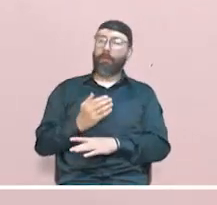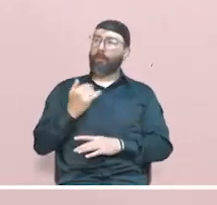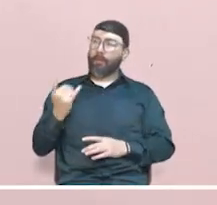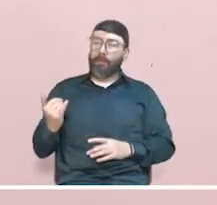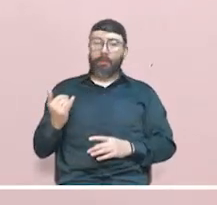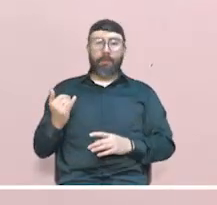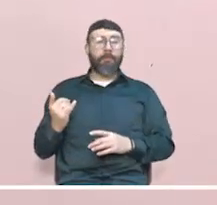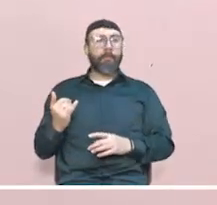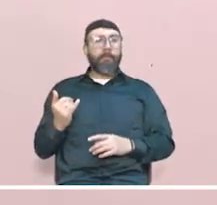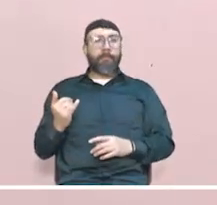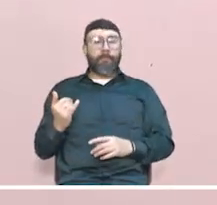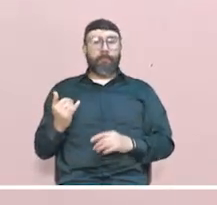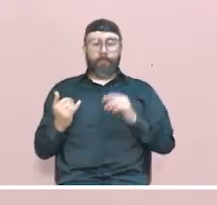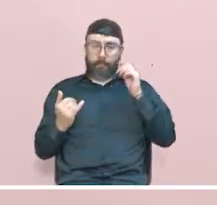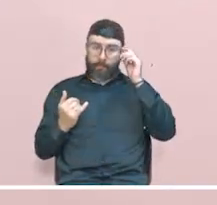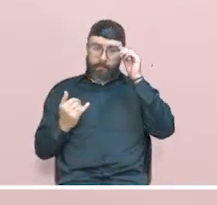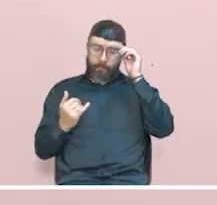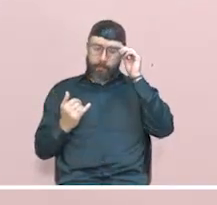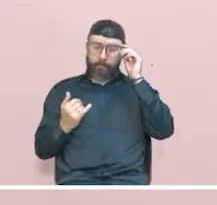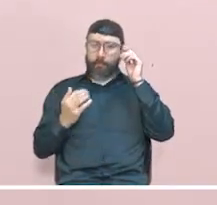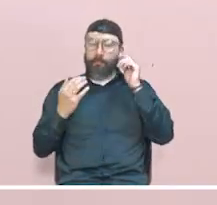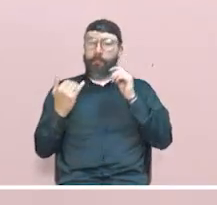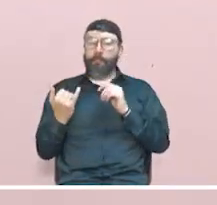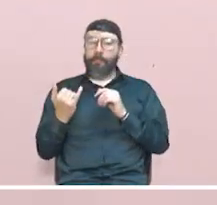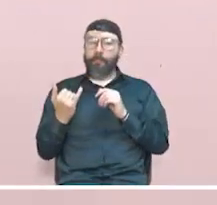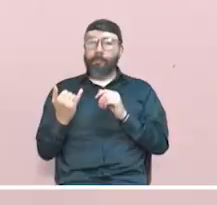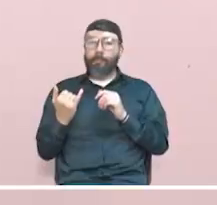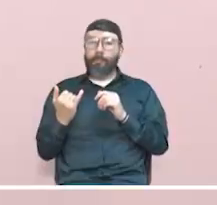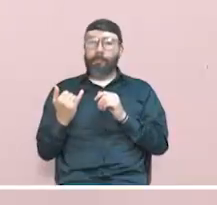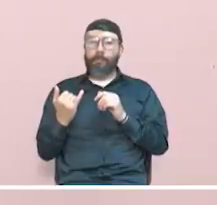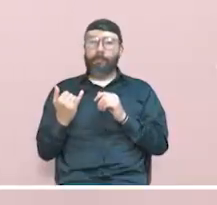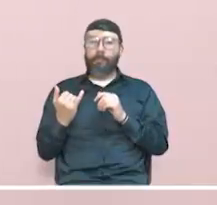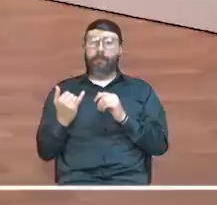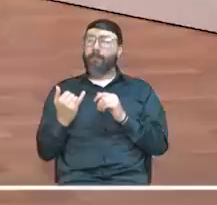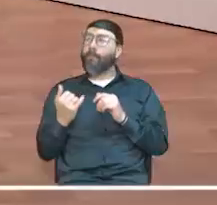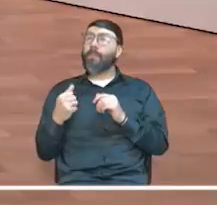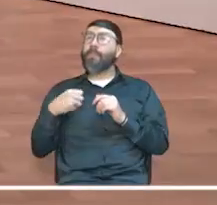hiperpresión patelar, precisamente porque, voy a tomar